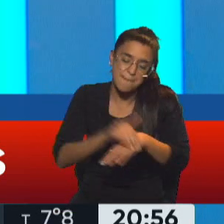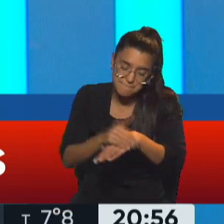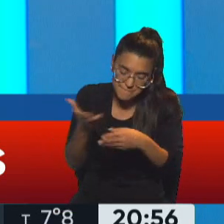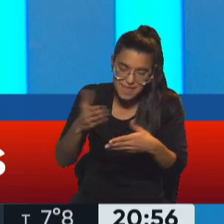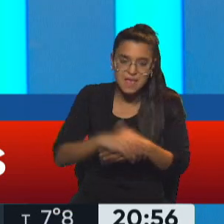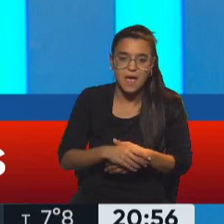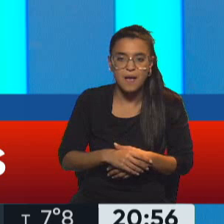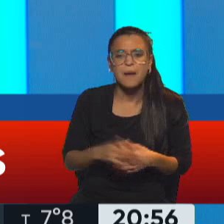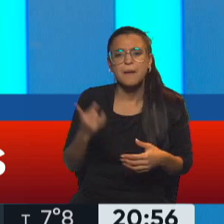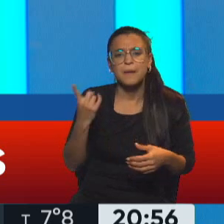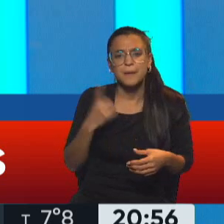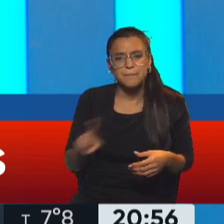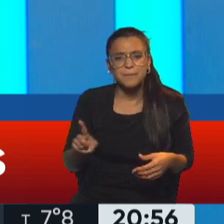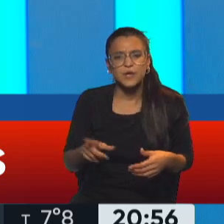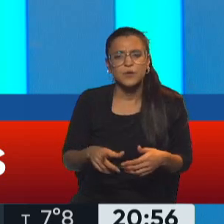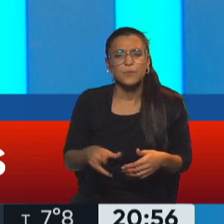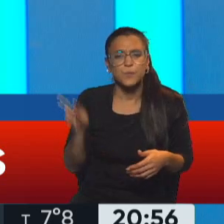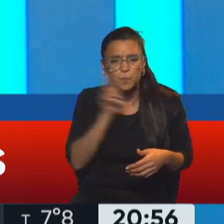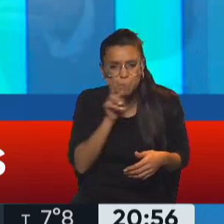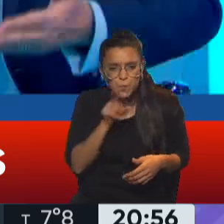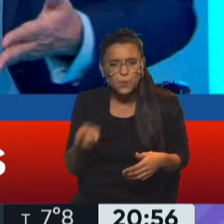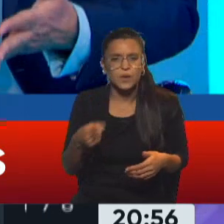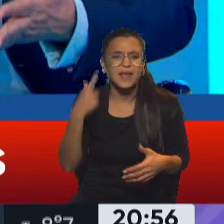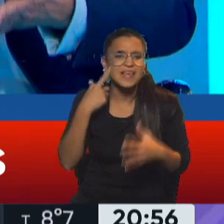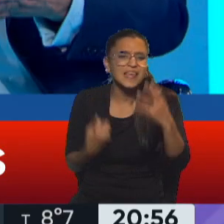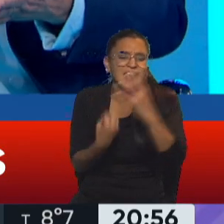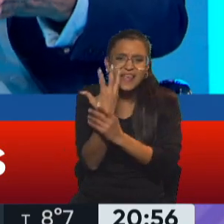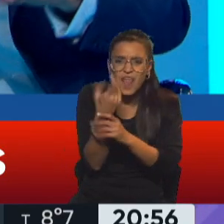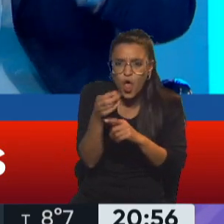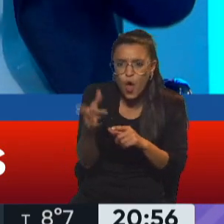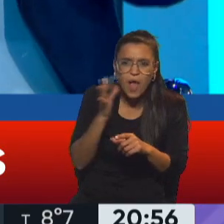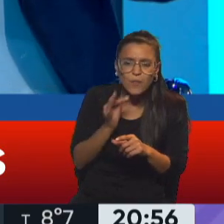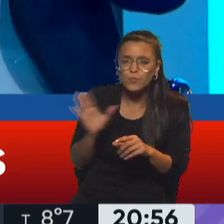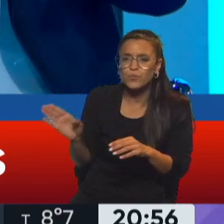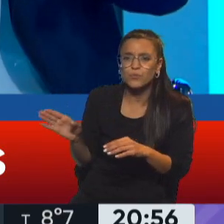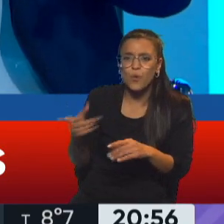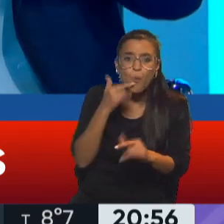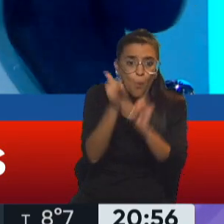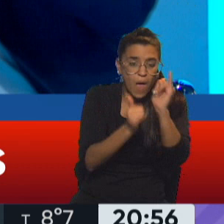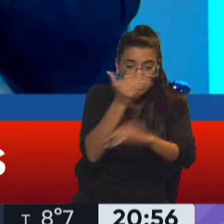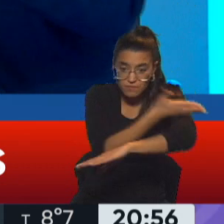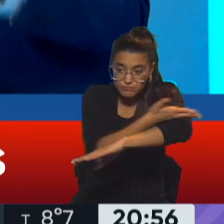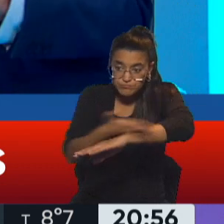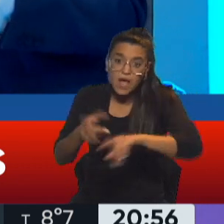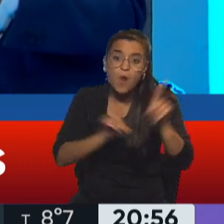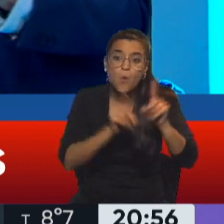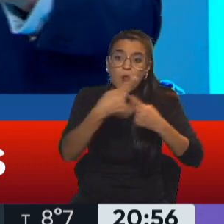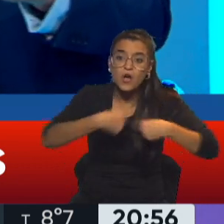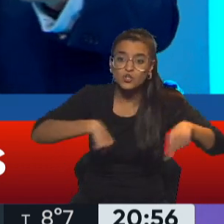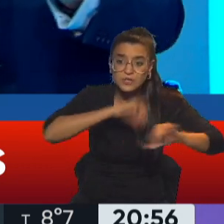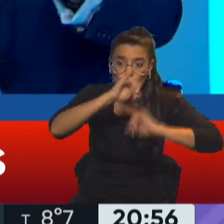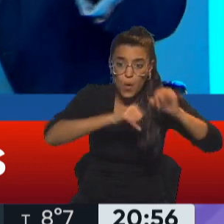amiga, pero una mujer que ha creado un producto donde todo lo que cuenta, o algunas cosas que